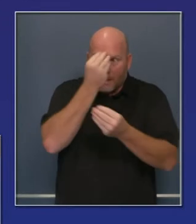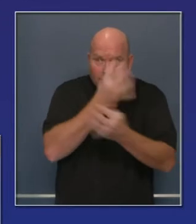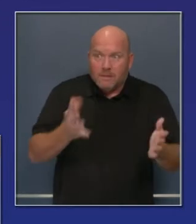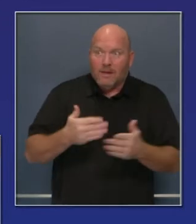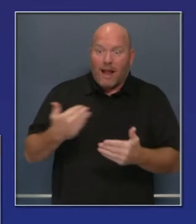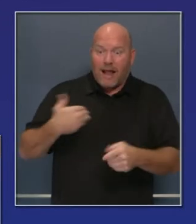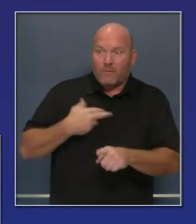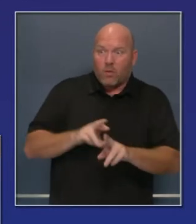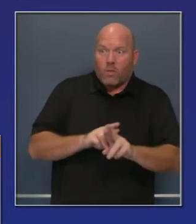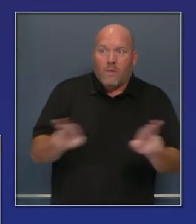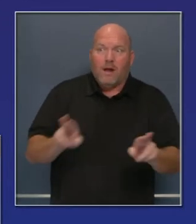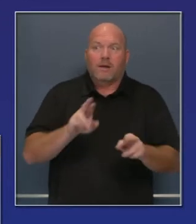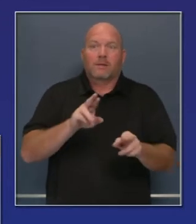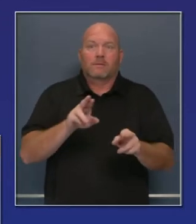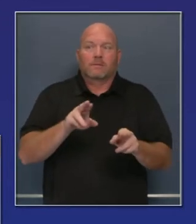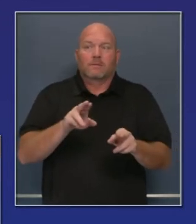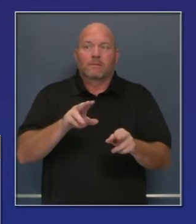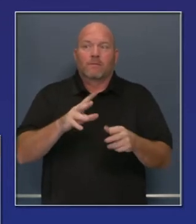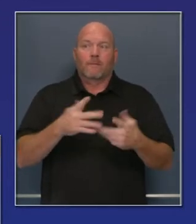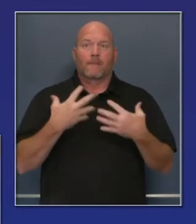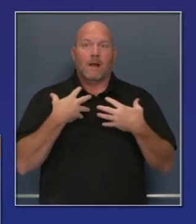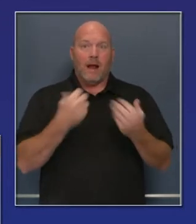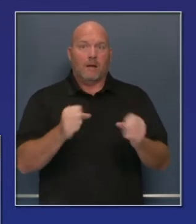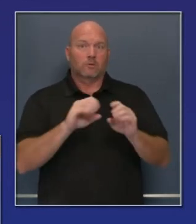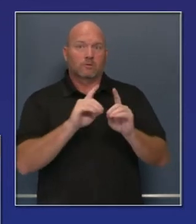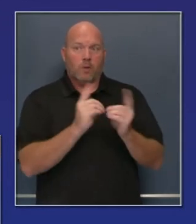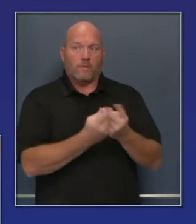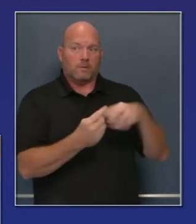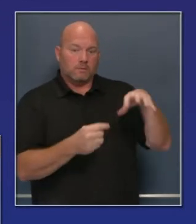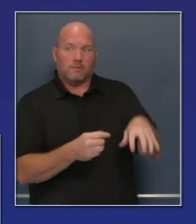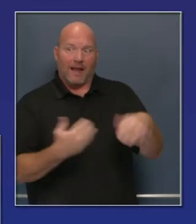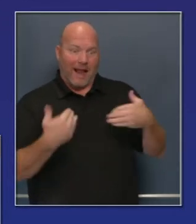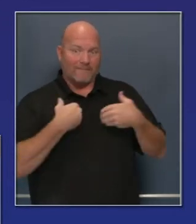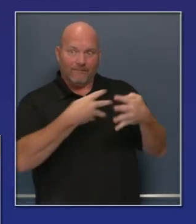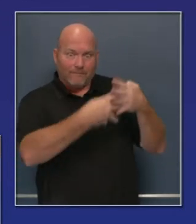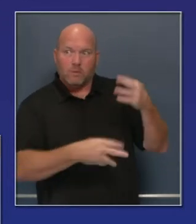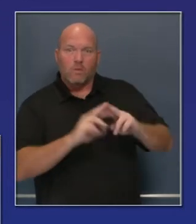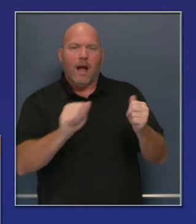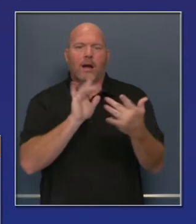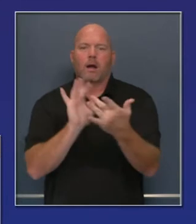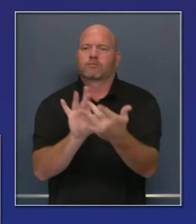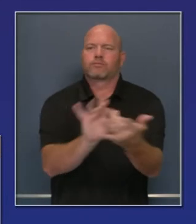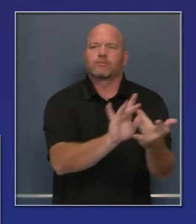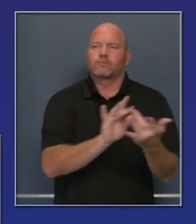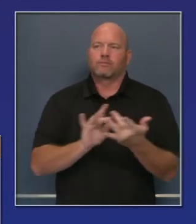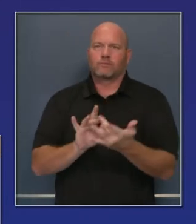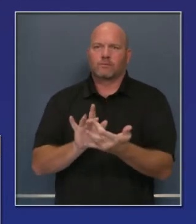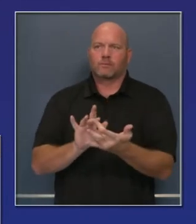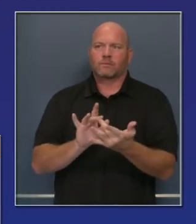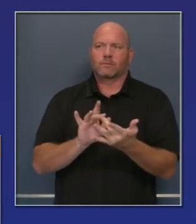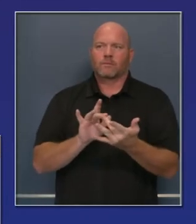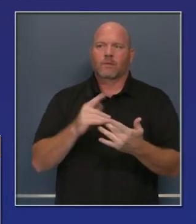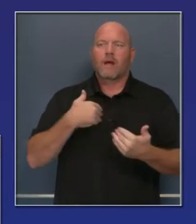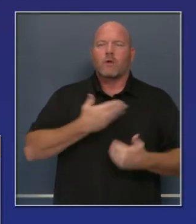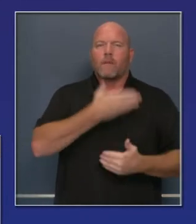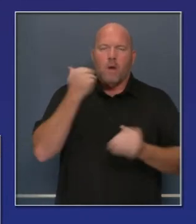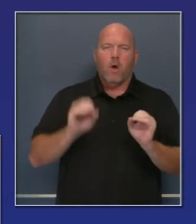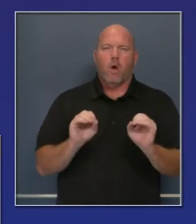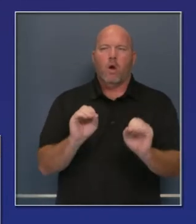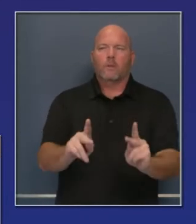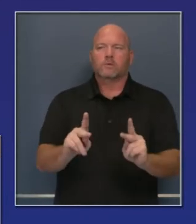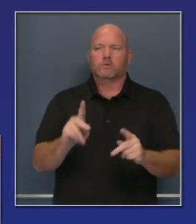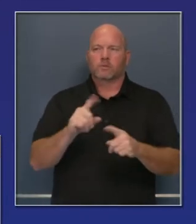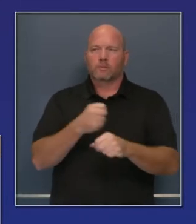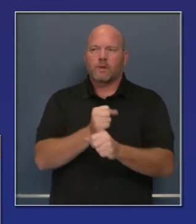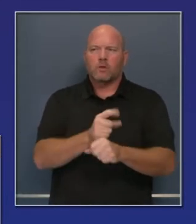de agentes de salubridad locales y personal suficiente para llegar a esos resultados positivos nos da una mejor posibilidad